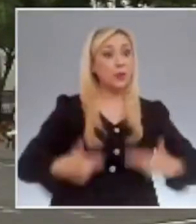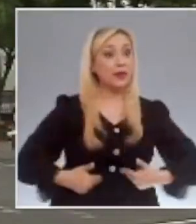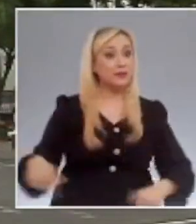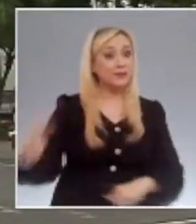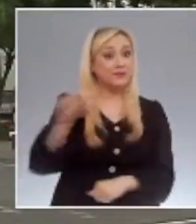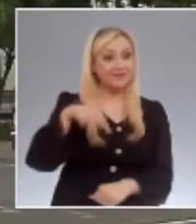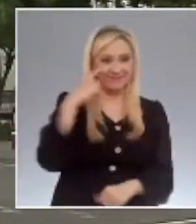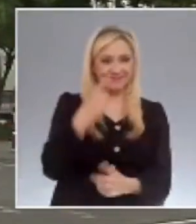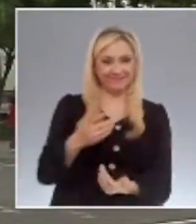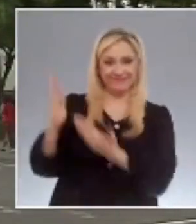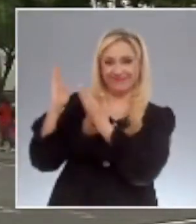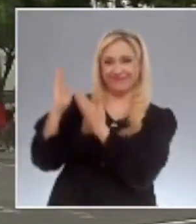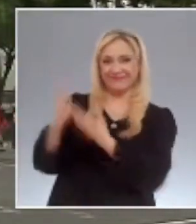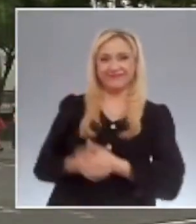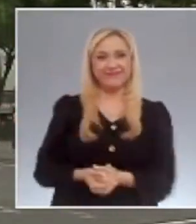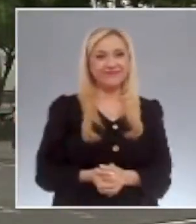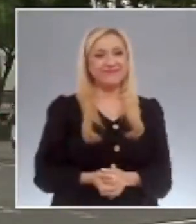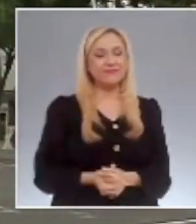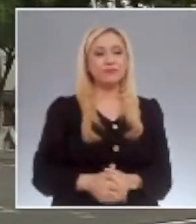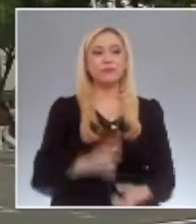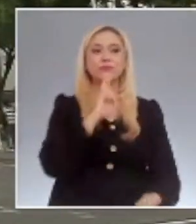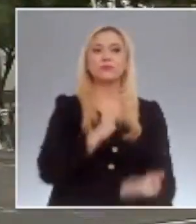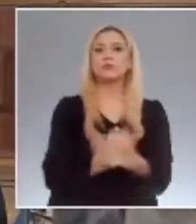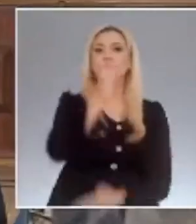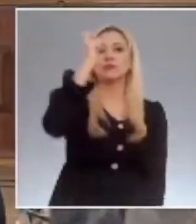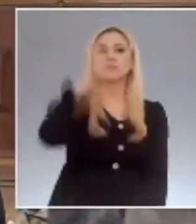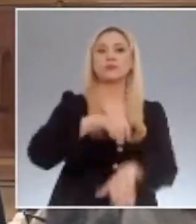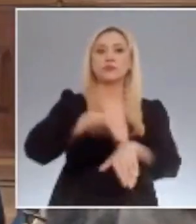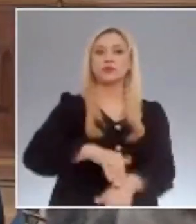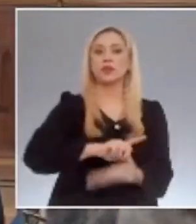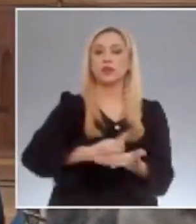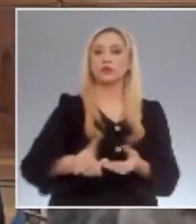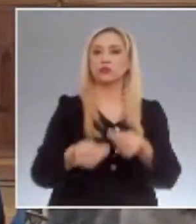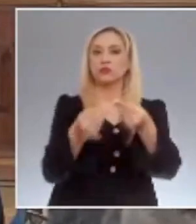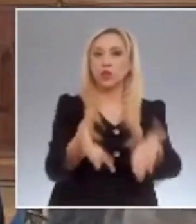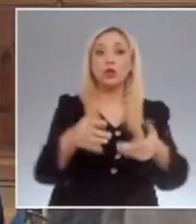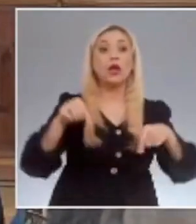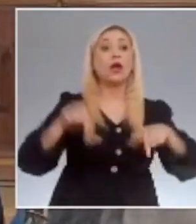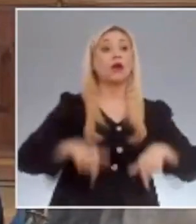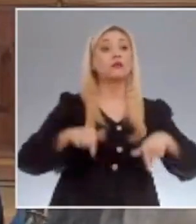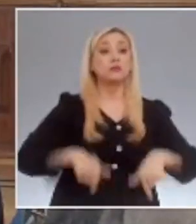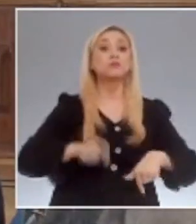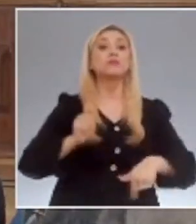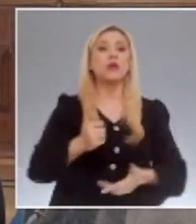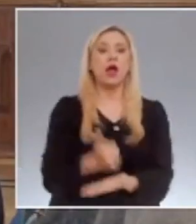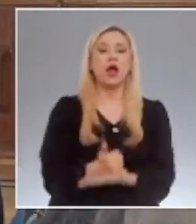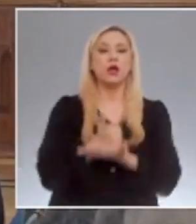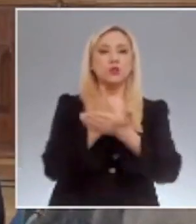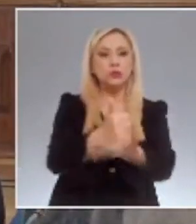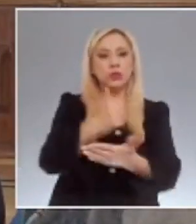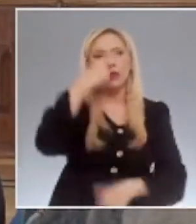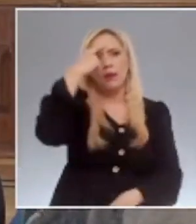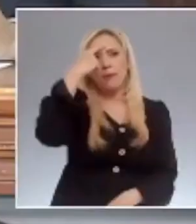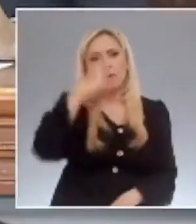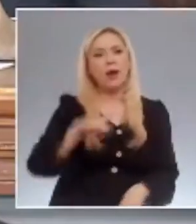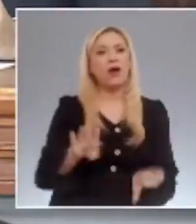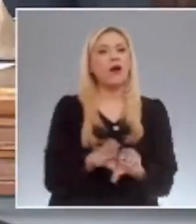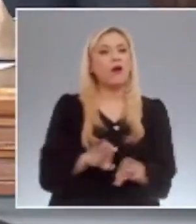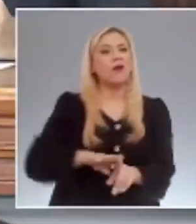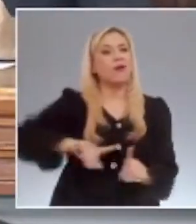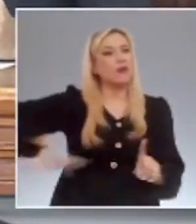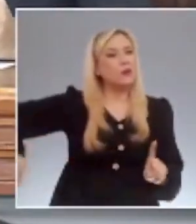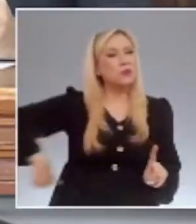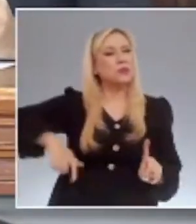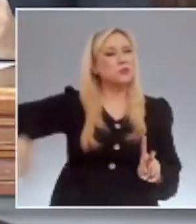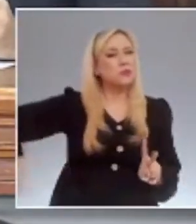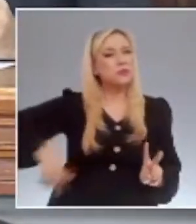con sus jurisprudencias la suprema corte de justicia de la nación ayudó a superar el letargo que se presentó después de la publicación de la